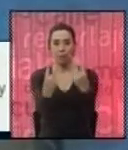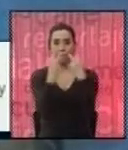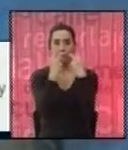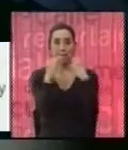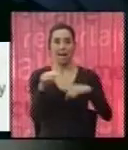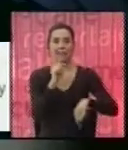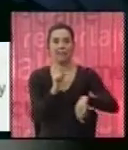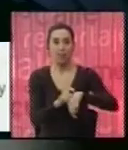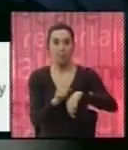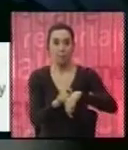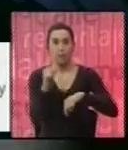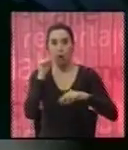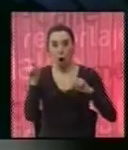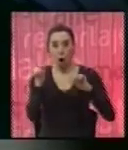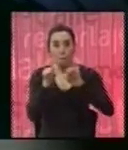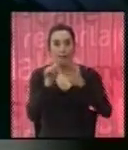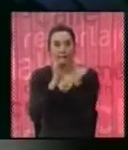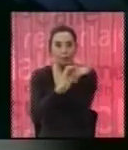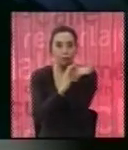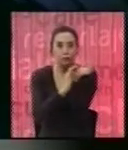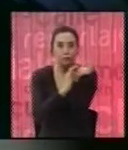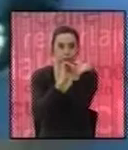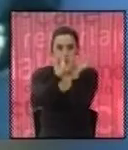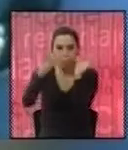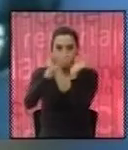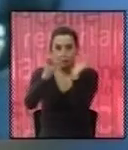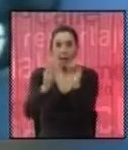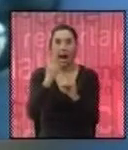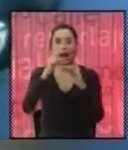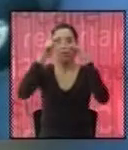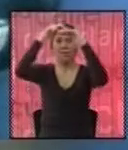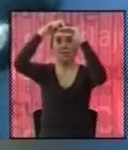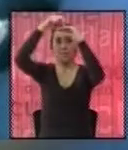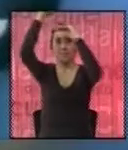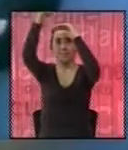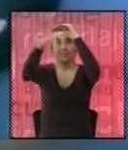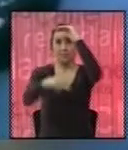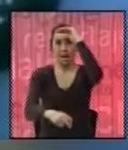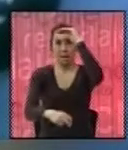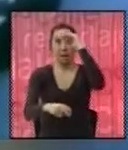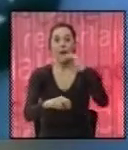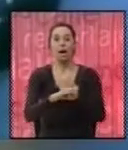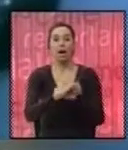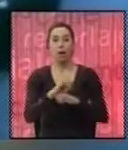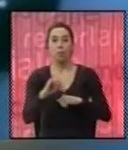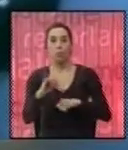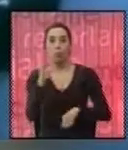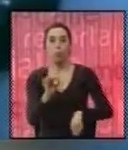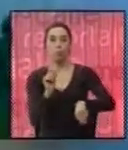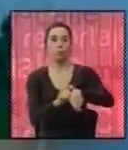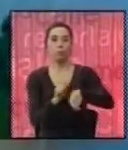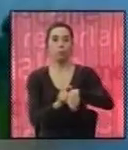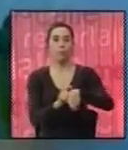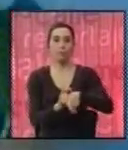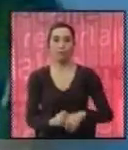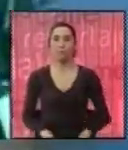mirando en este momento" fue lo que escribió antes de saltar. Luego llegó el momento.